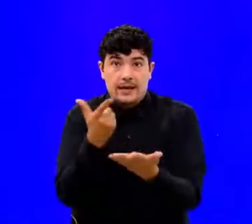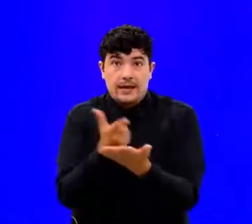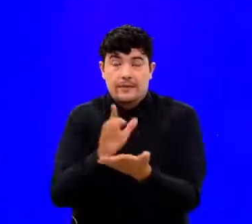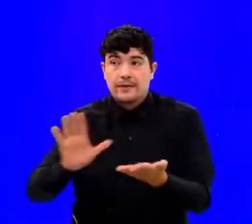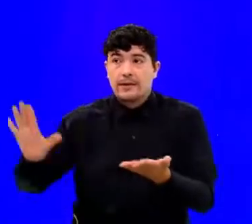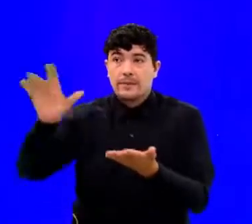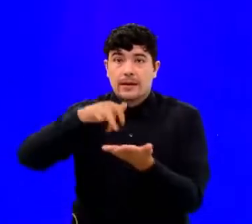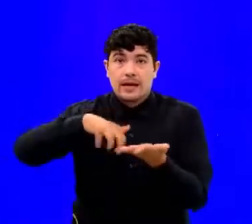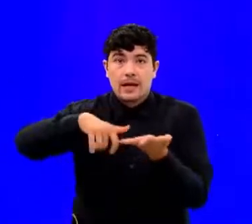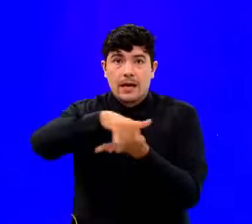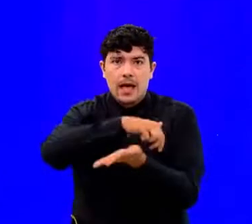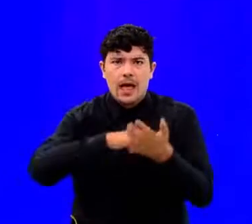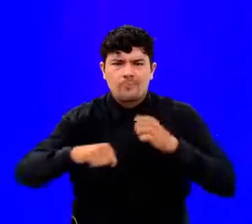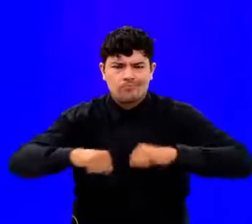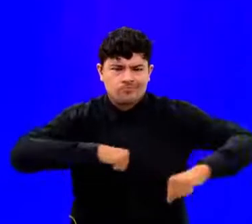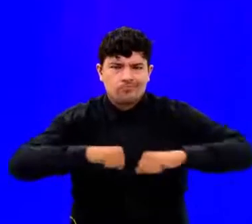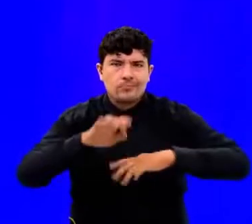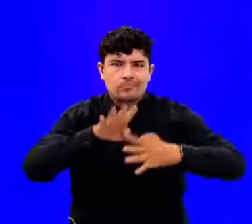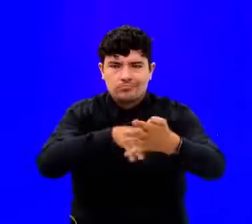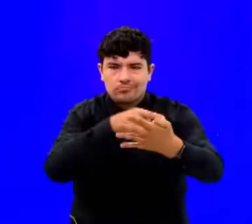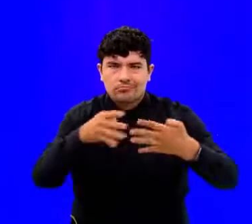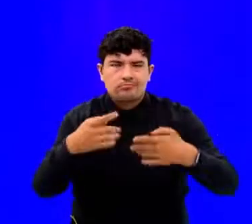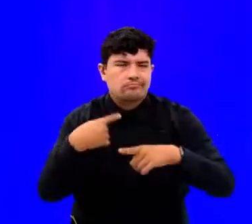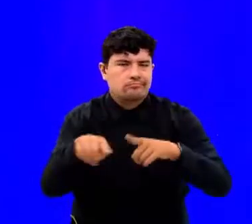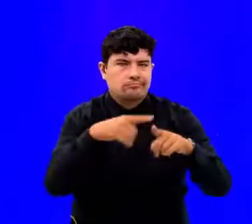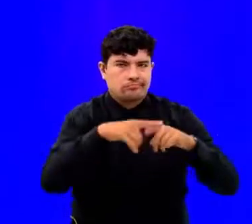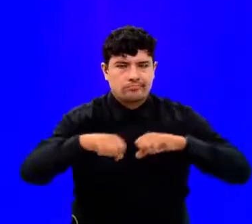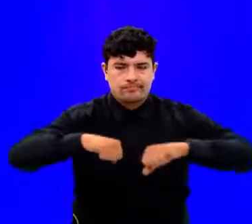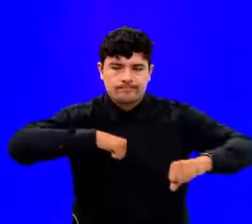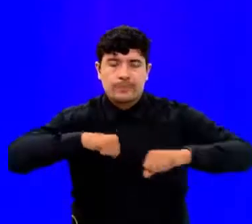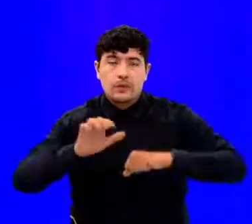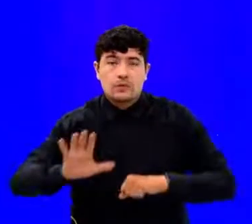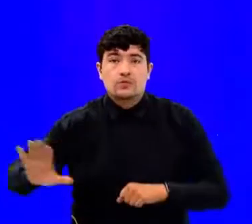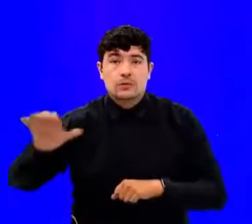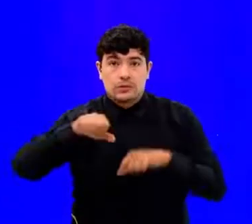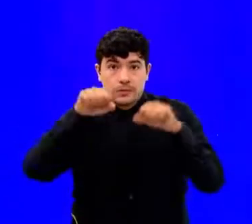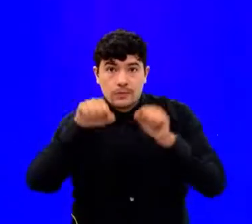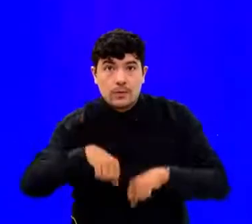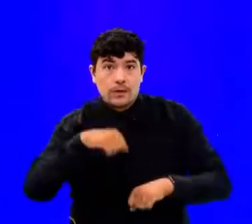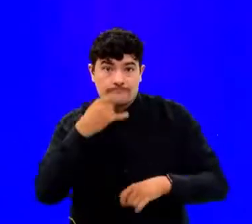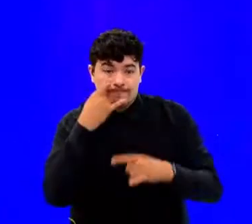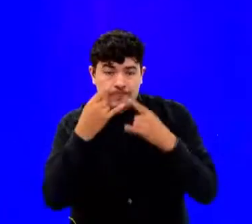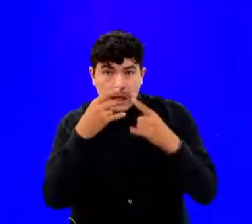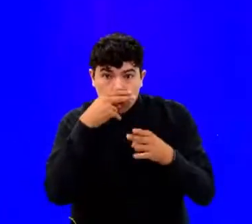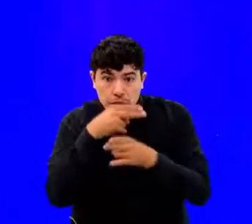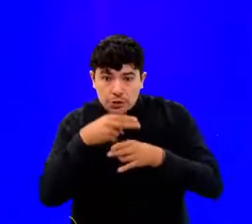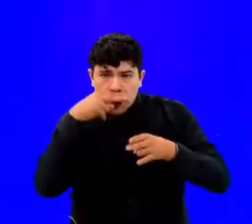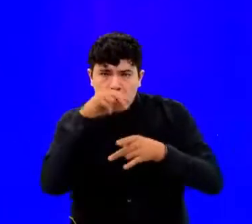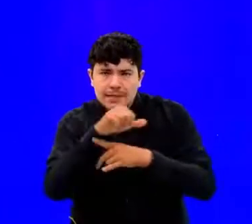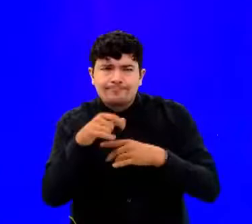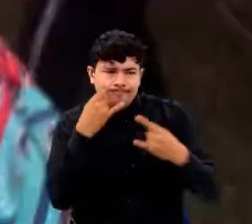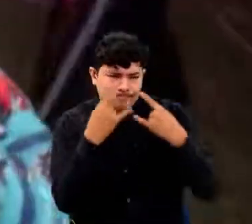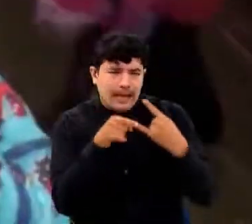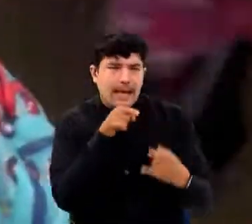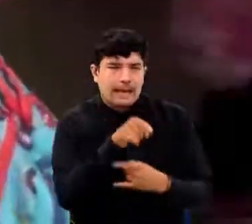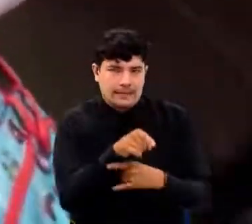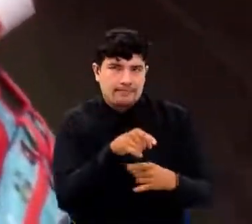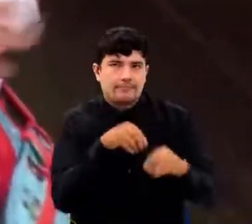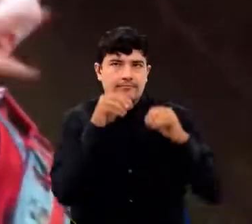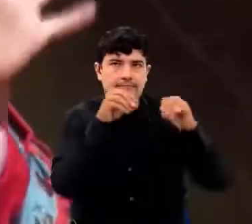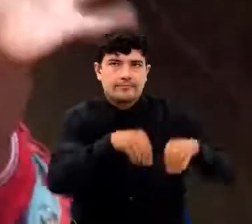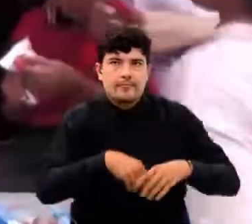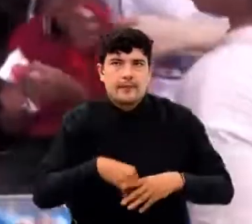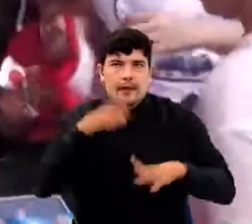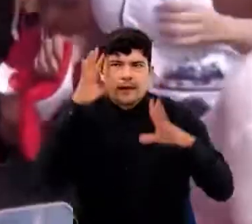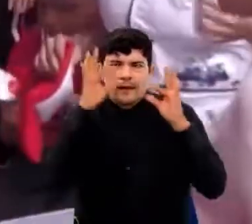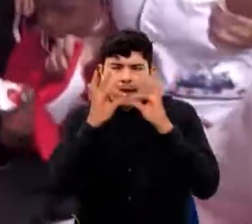departamento sigue activa con su programación y claramente tenemos un espacio para los más pequeños de la casa. Fe y